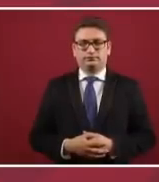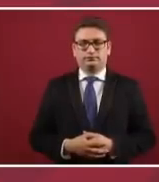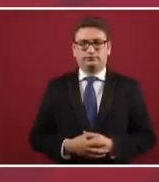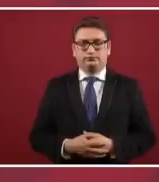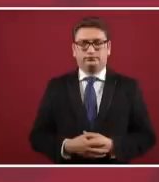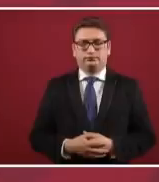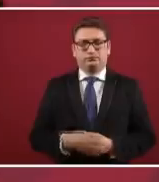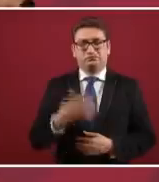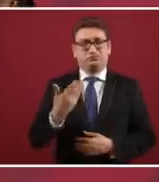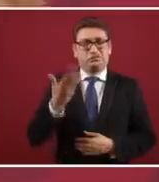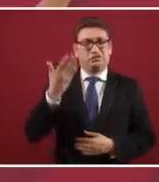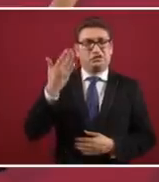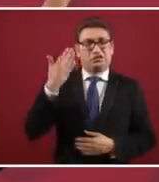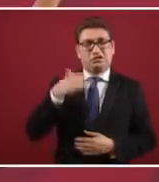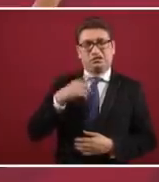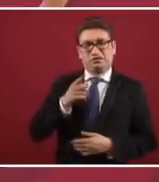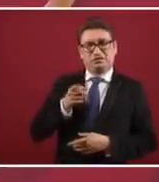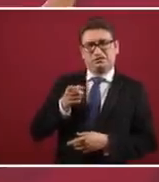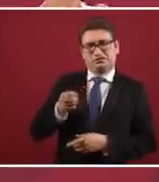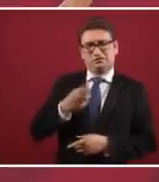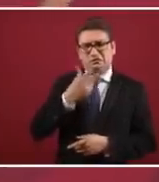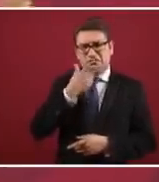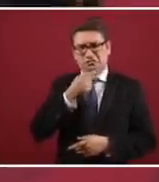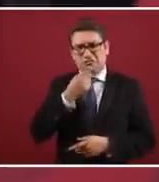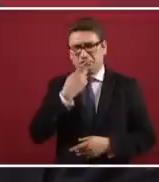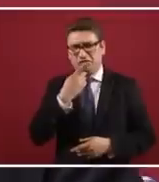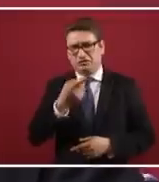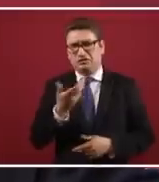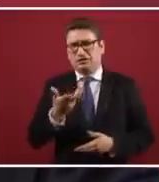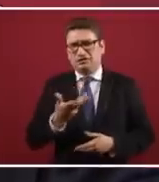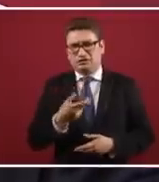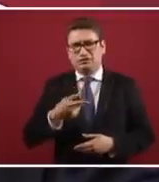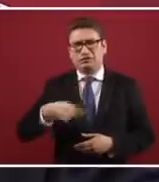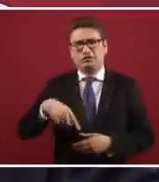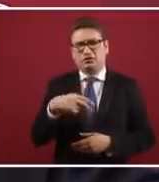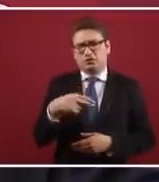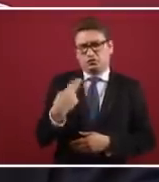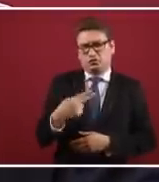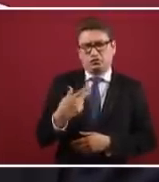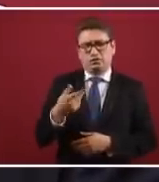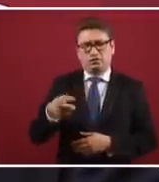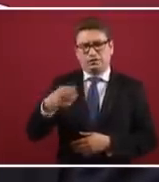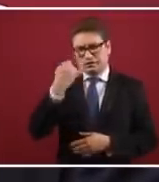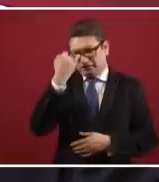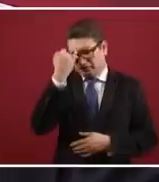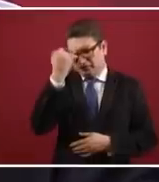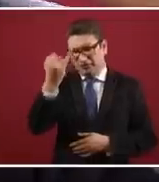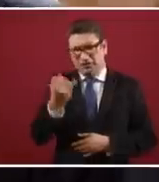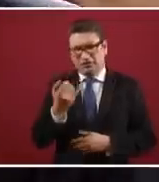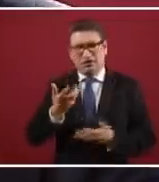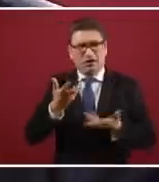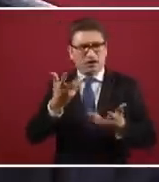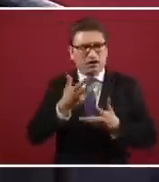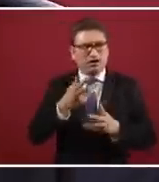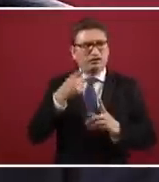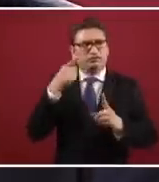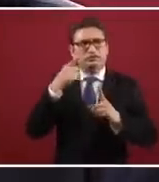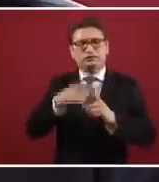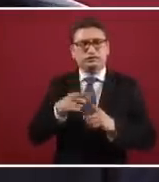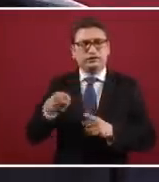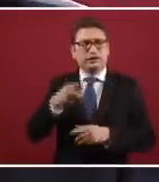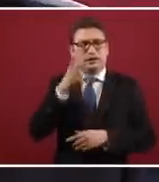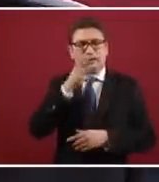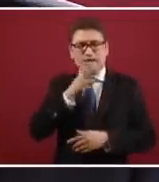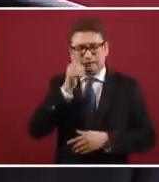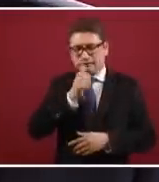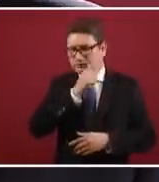el anarquismo, como muchos otros. Es un hombre con ideales, con principios, casi se quedó ciego de